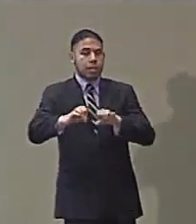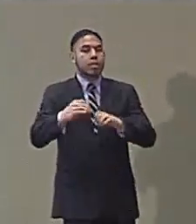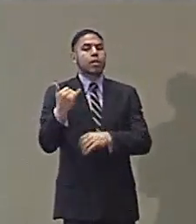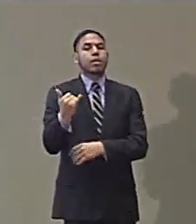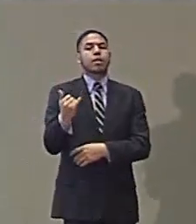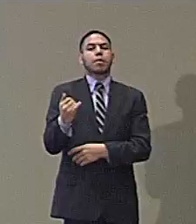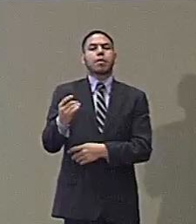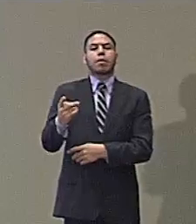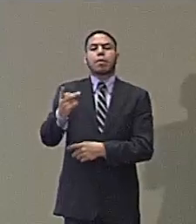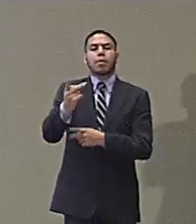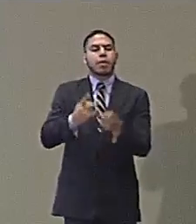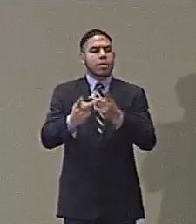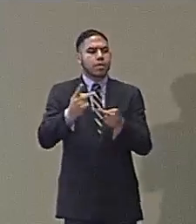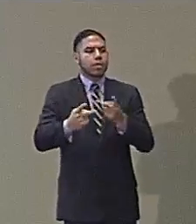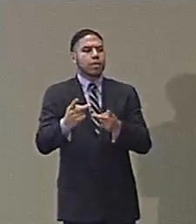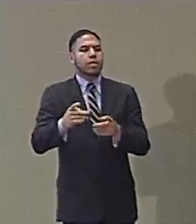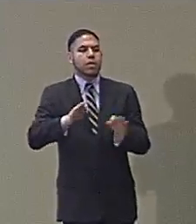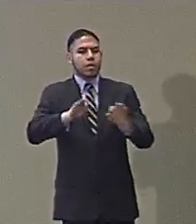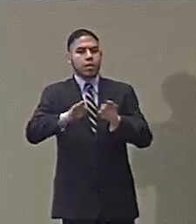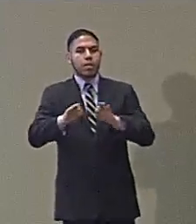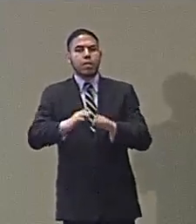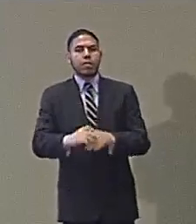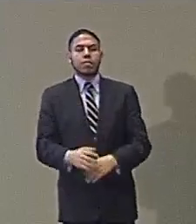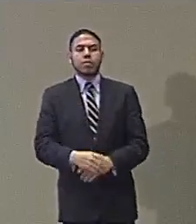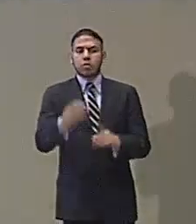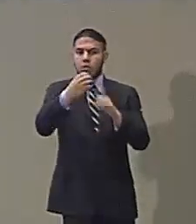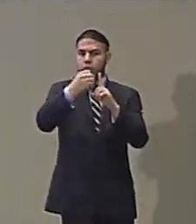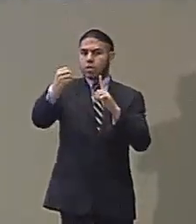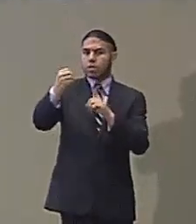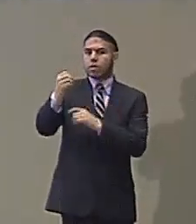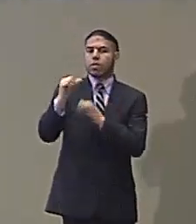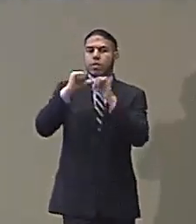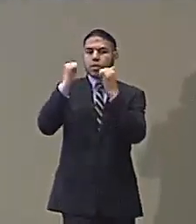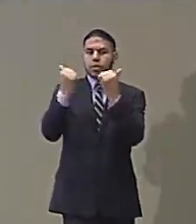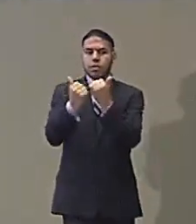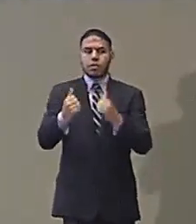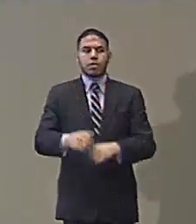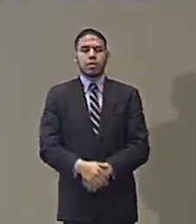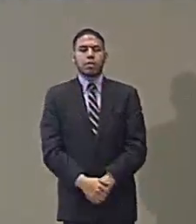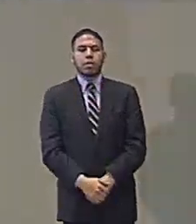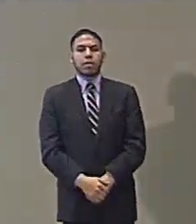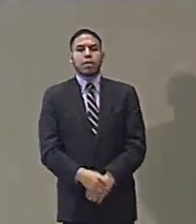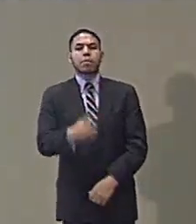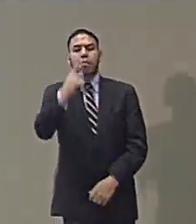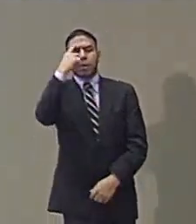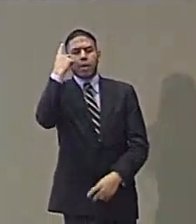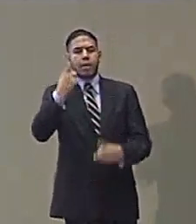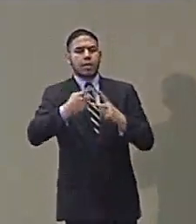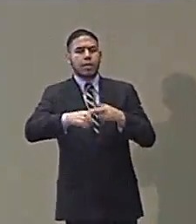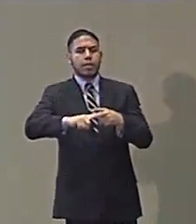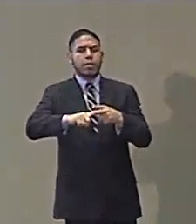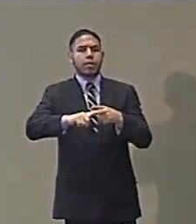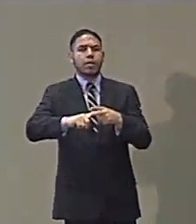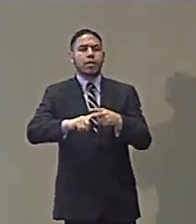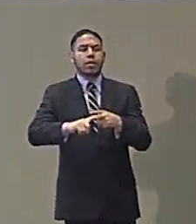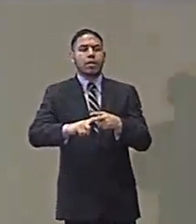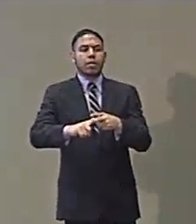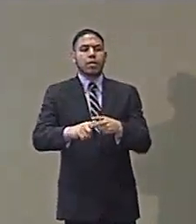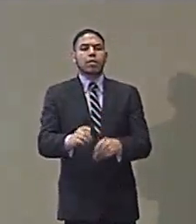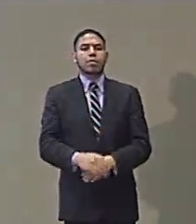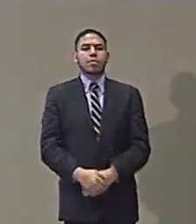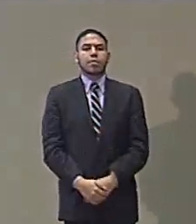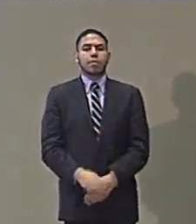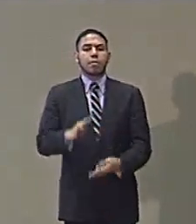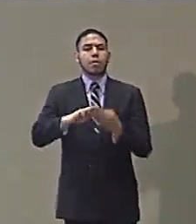turísticos academia y organismos de la sociedad civil para dar inicio con la exposición de motivos del foro